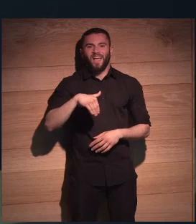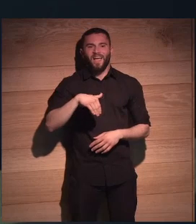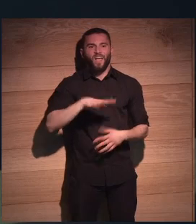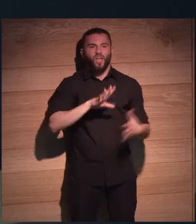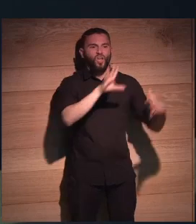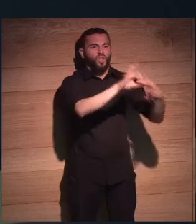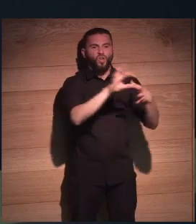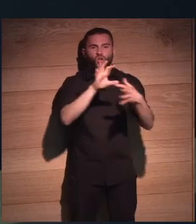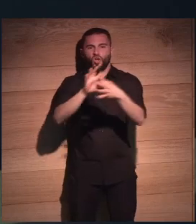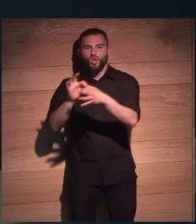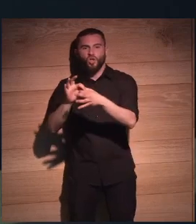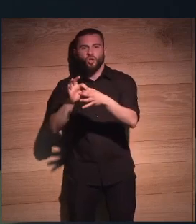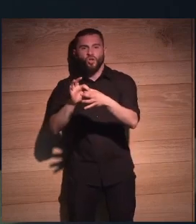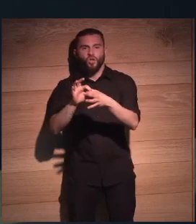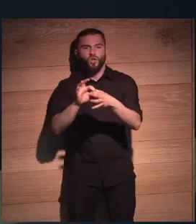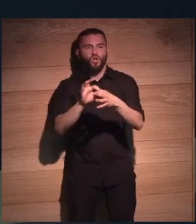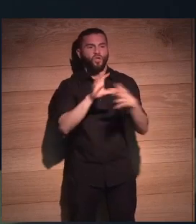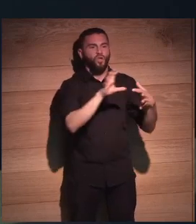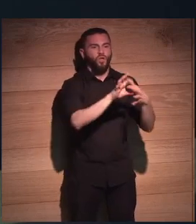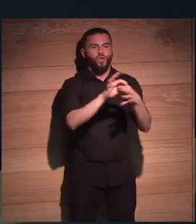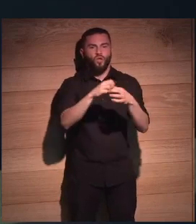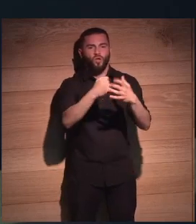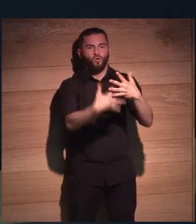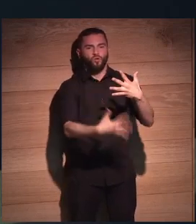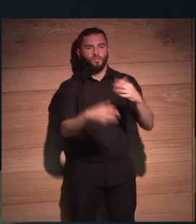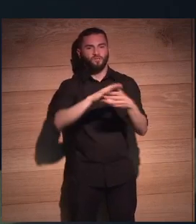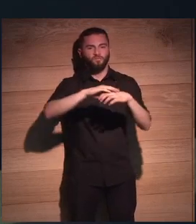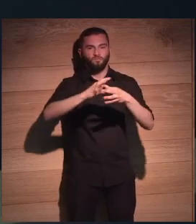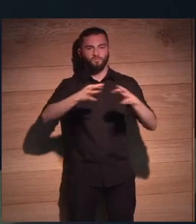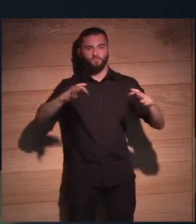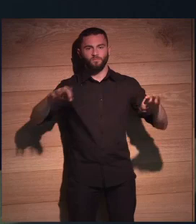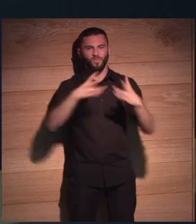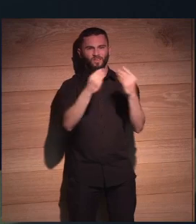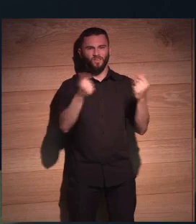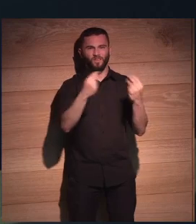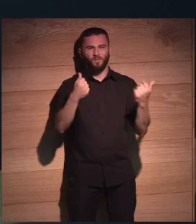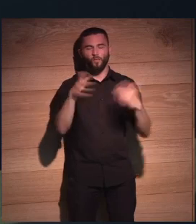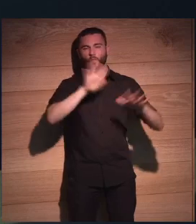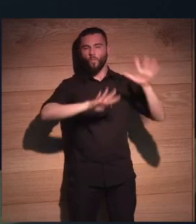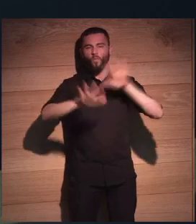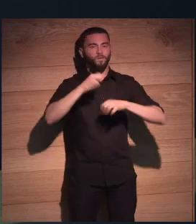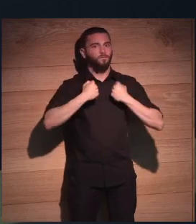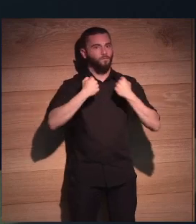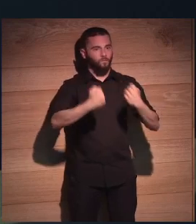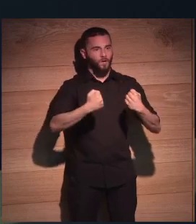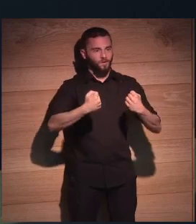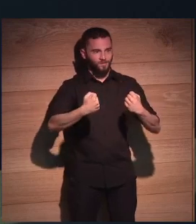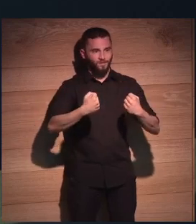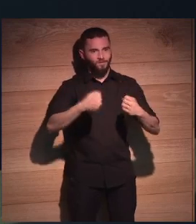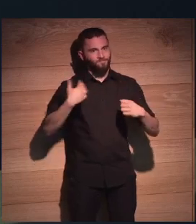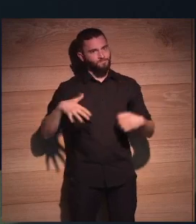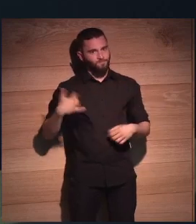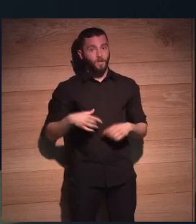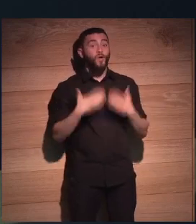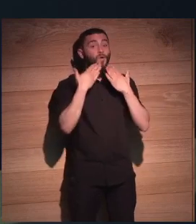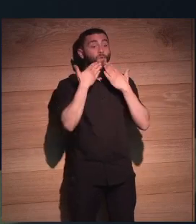desaparecían los contactos, volvían a aparecer los contactos. Aquello era un desmadre impresionante, o sea... Muchas gracias. O